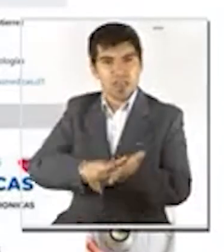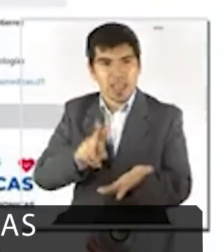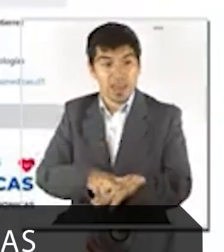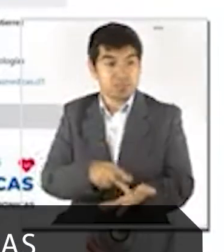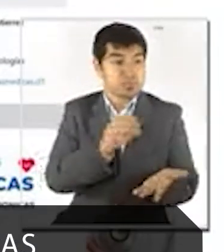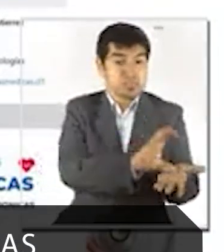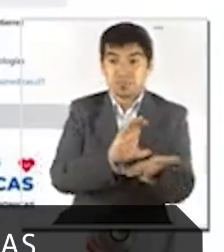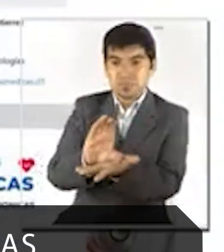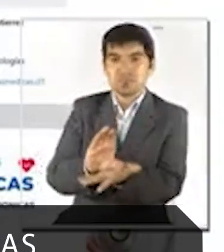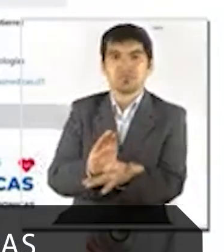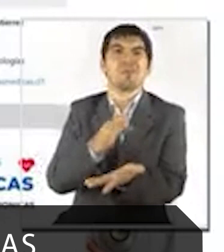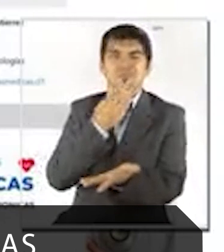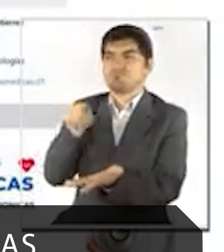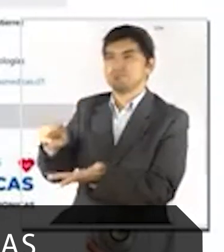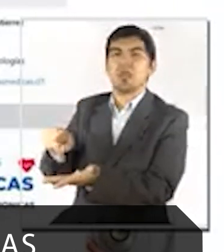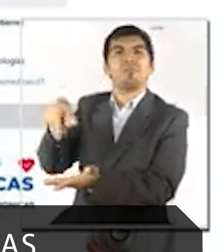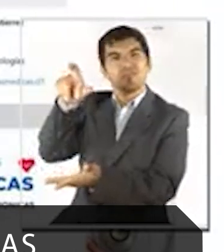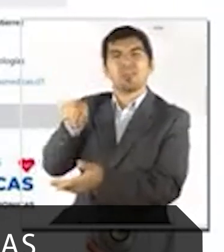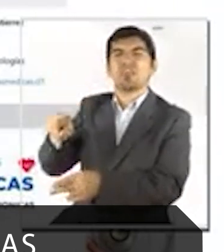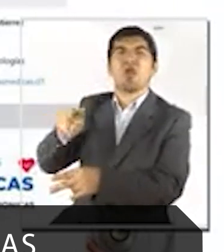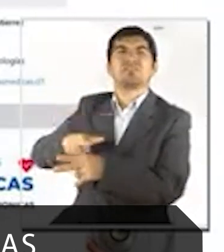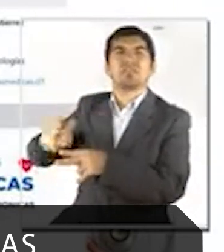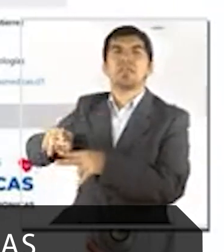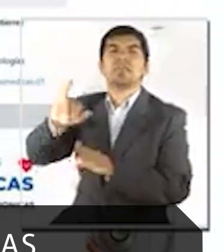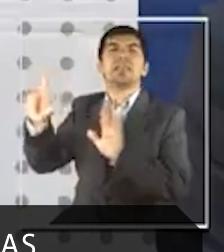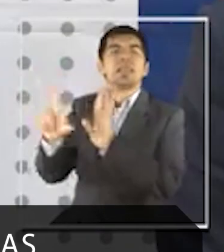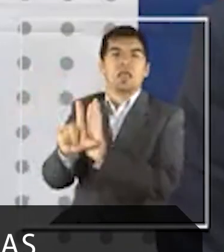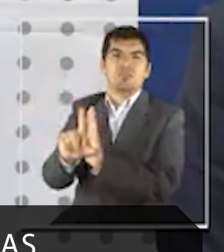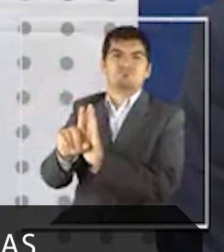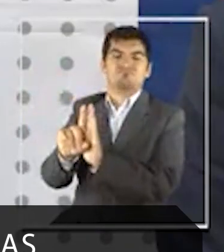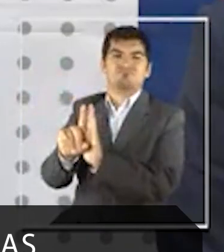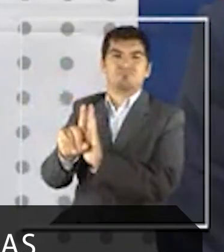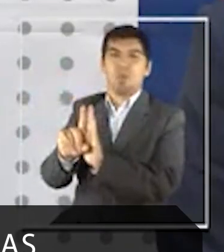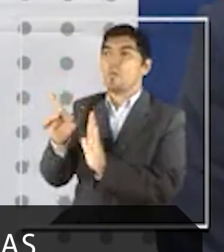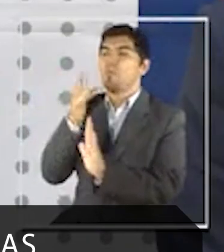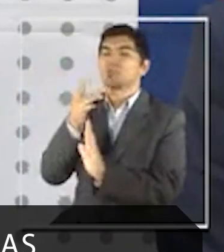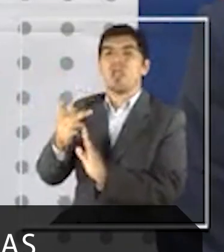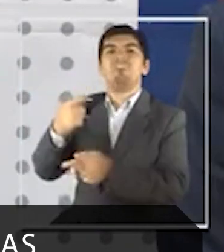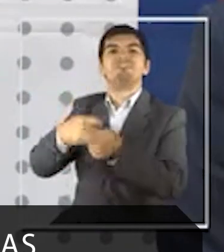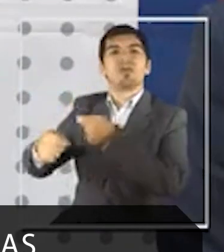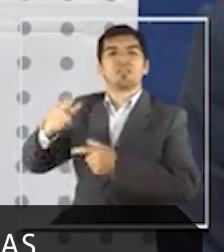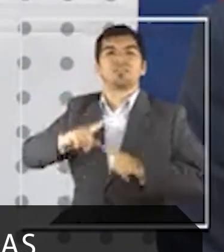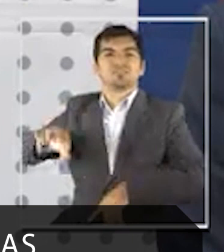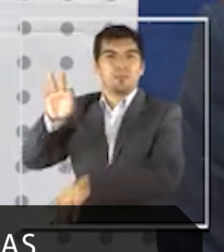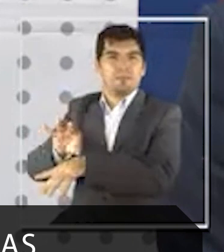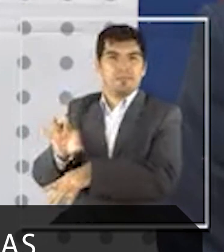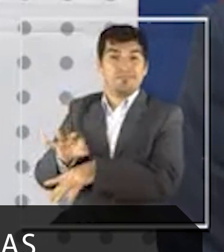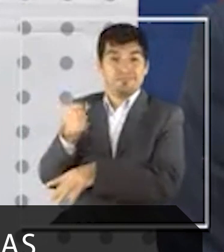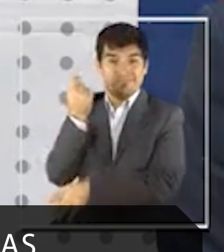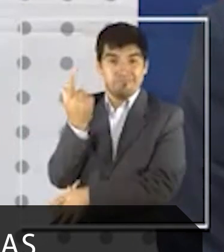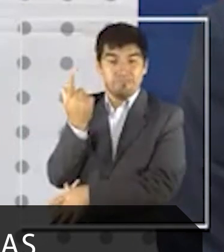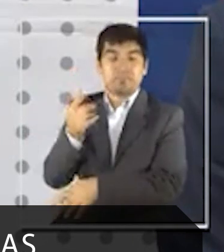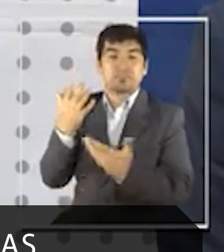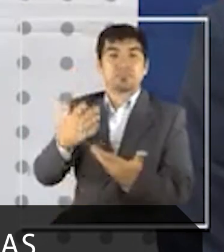parar a personas que están cometiendo hechos que pueden ser ilícitos Al momento de vender licencias médicas no por